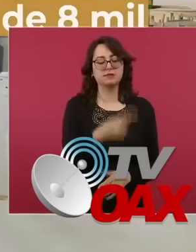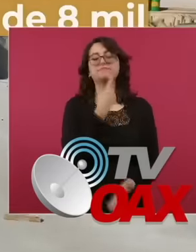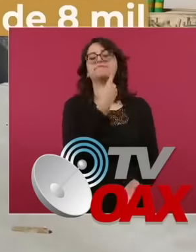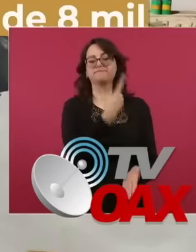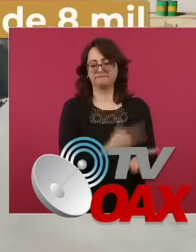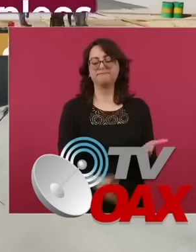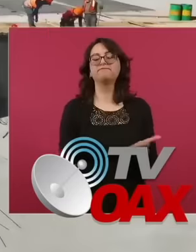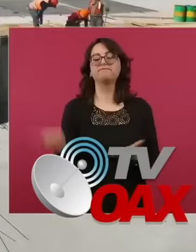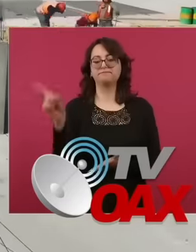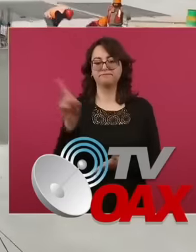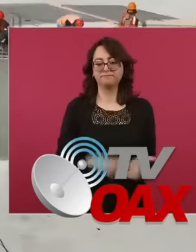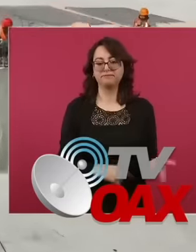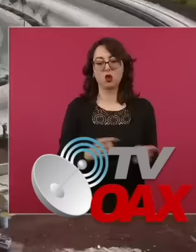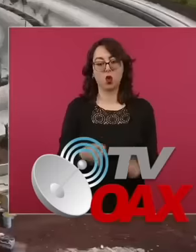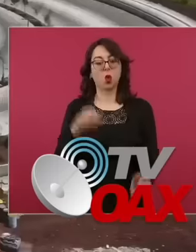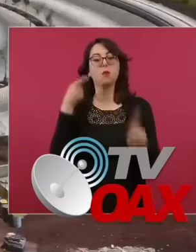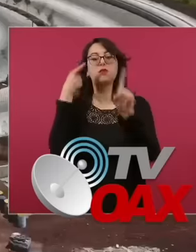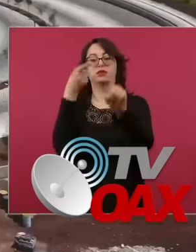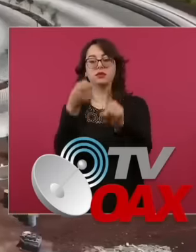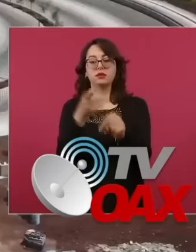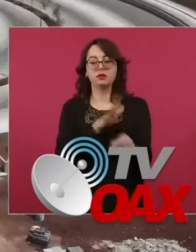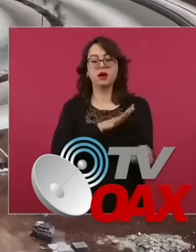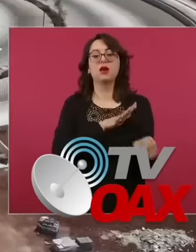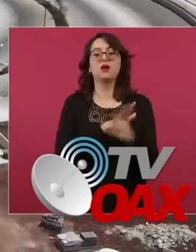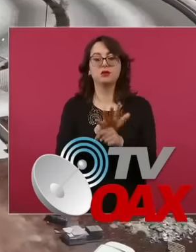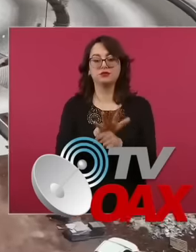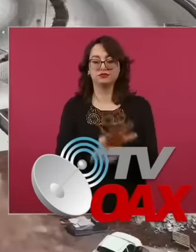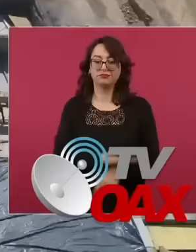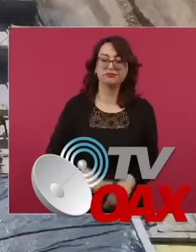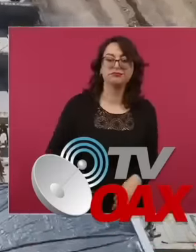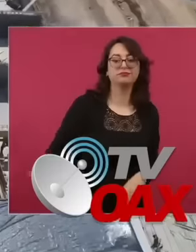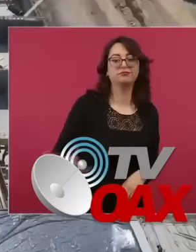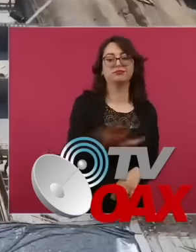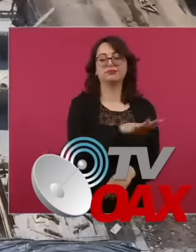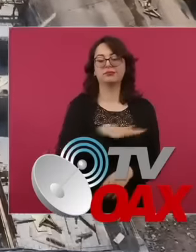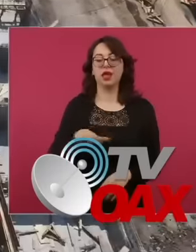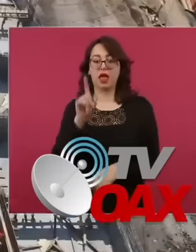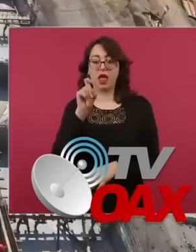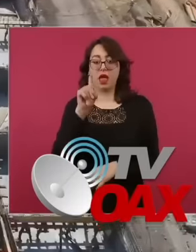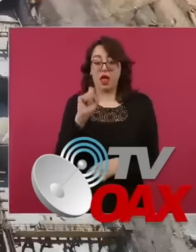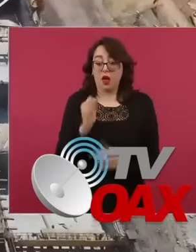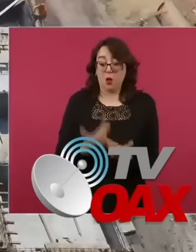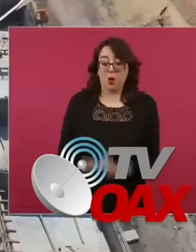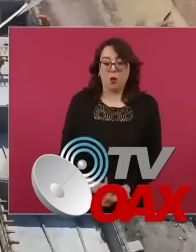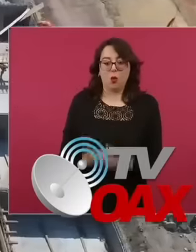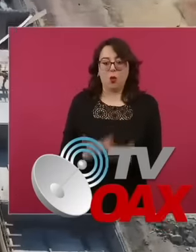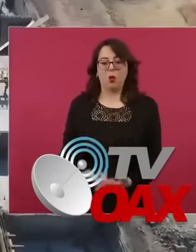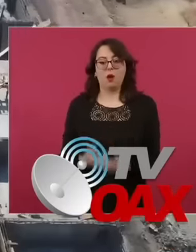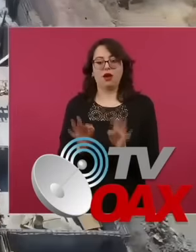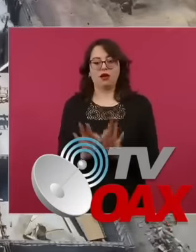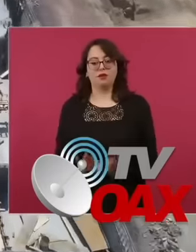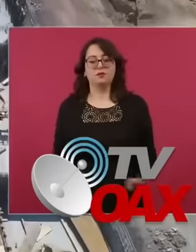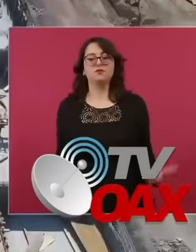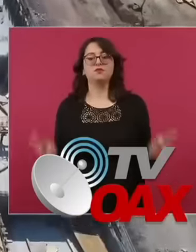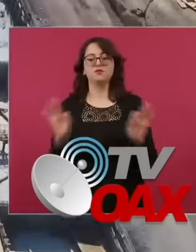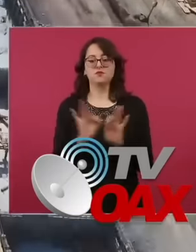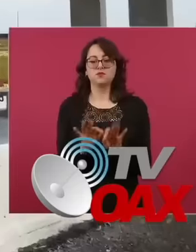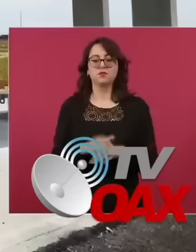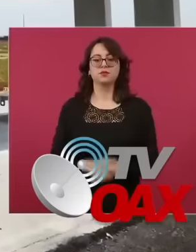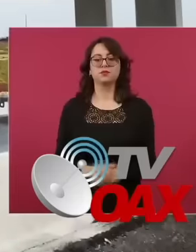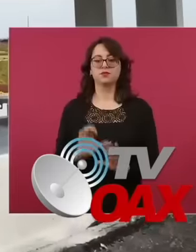que busca recuperar la salud de la Cuenca hidrológica del Valle de México con una inversión mayor a los